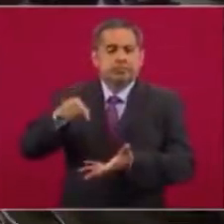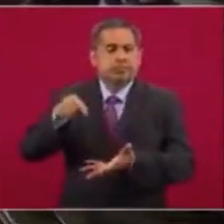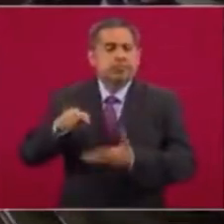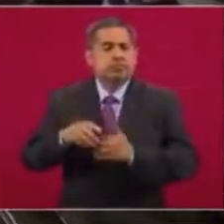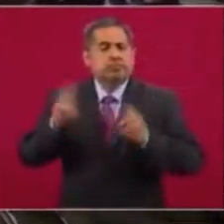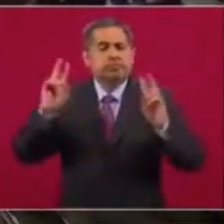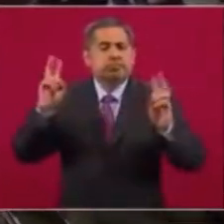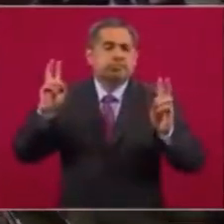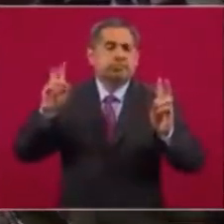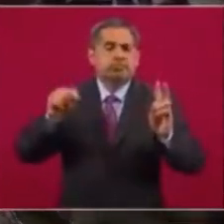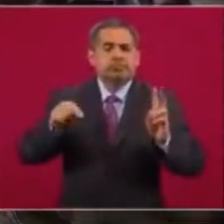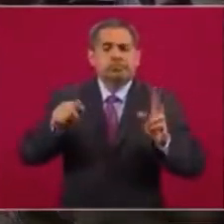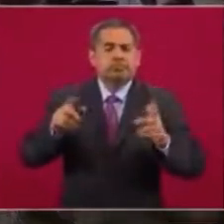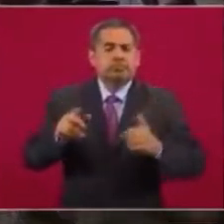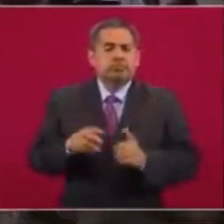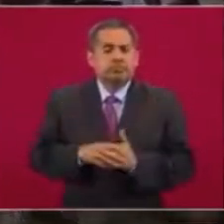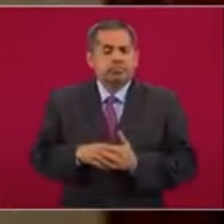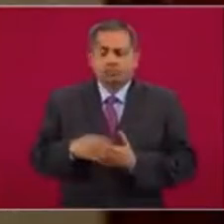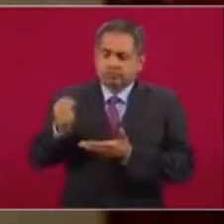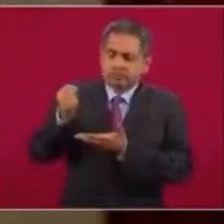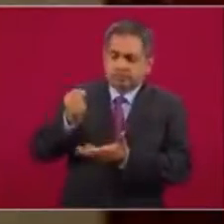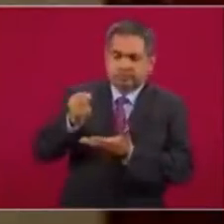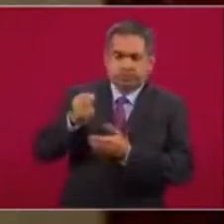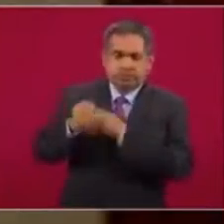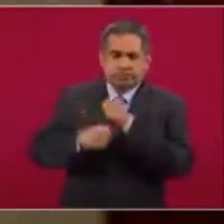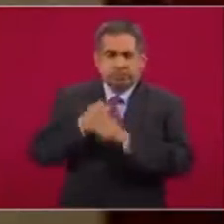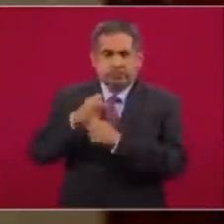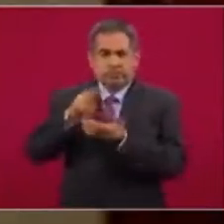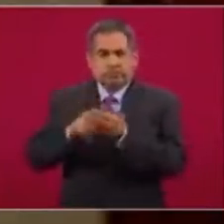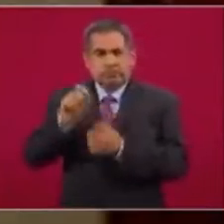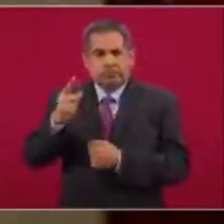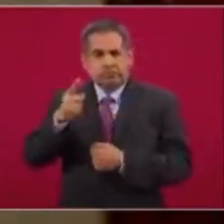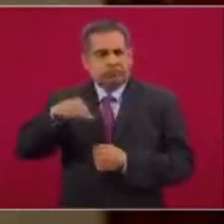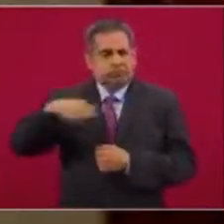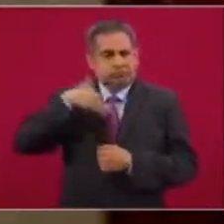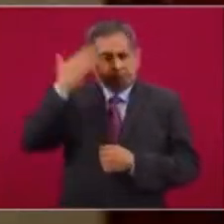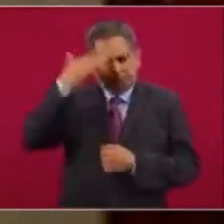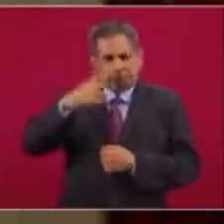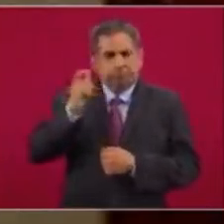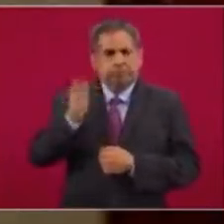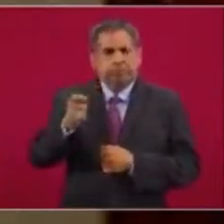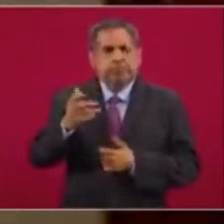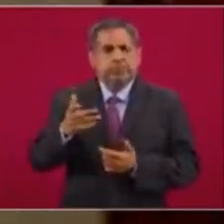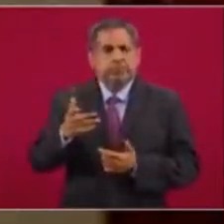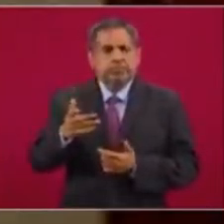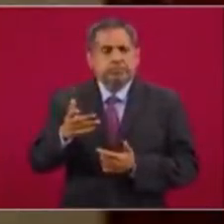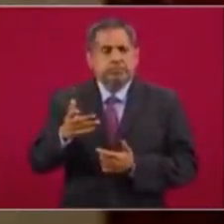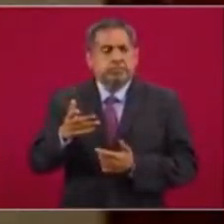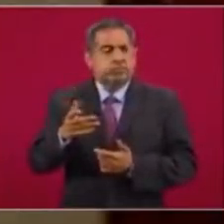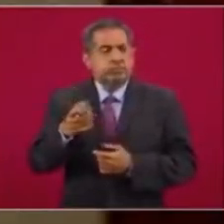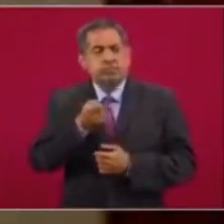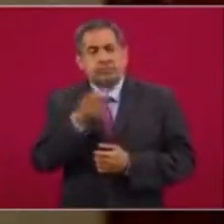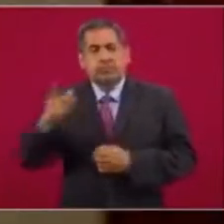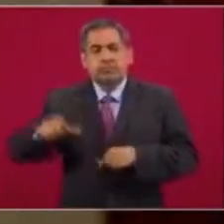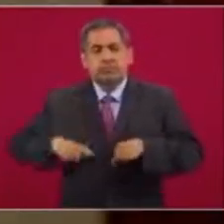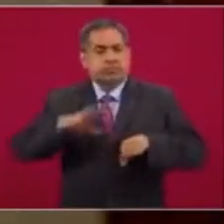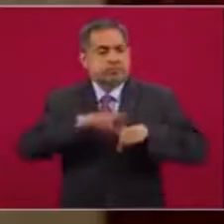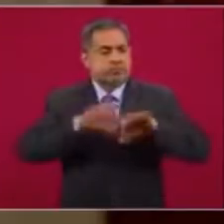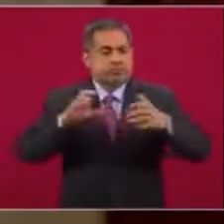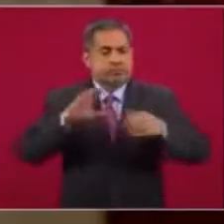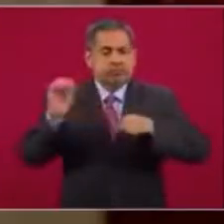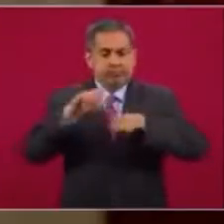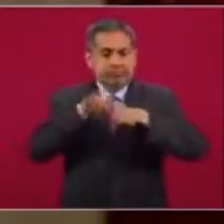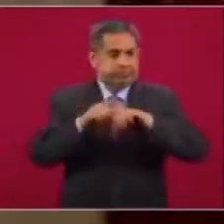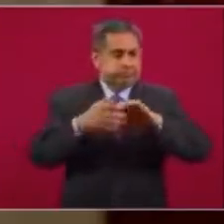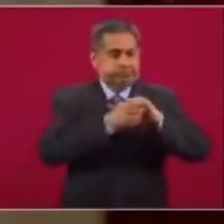el tema del presupuesto de egresos 2021, como es bien sabido, bueno, pues gobernadores de la Alianza Federalista lo han